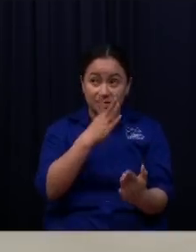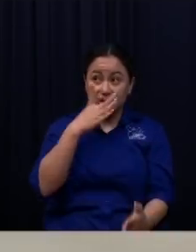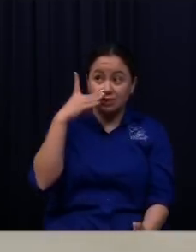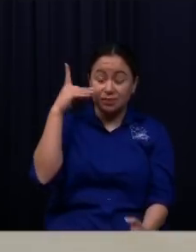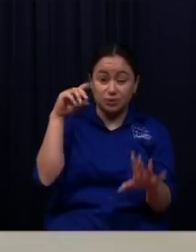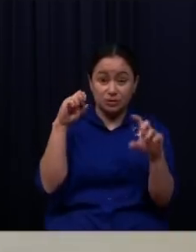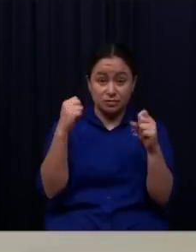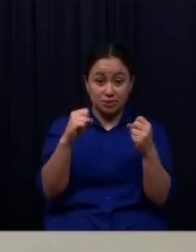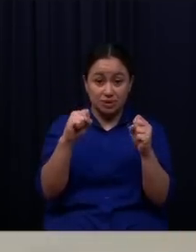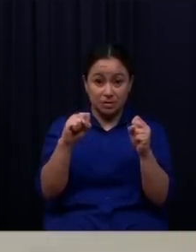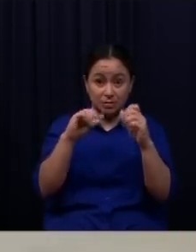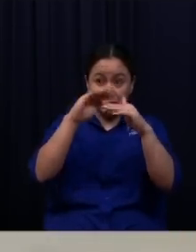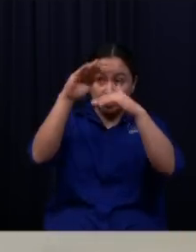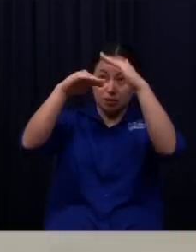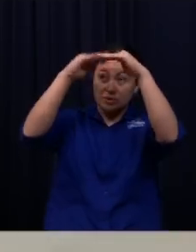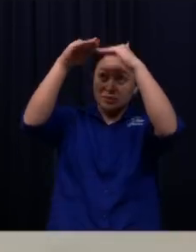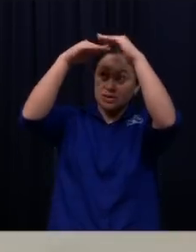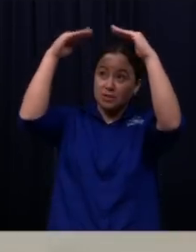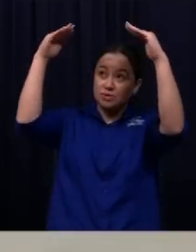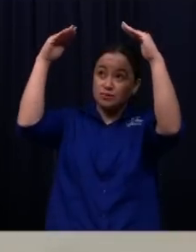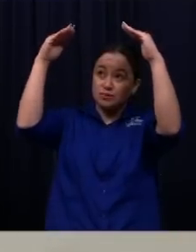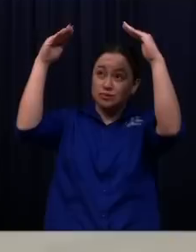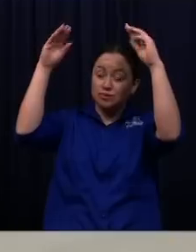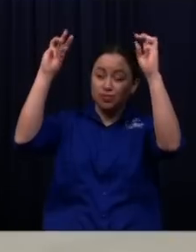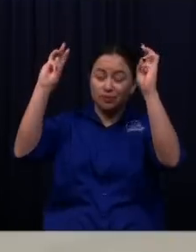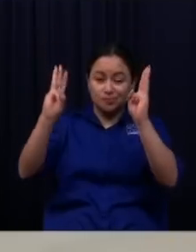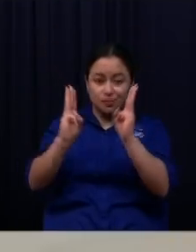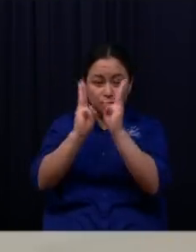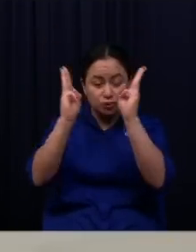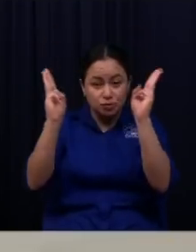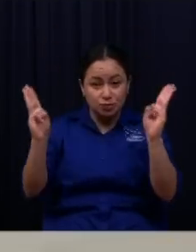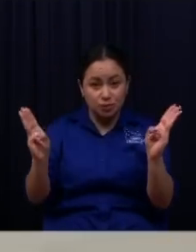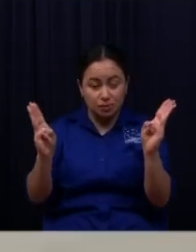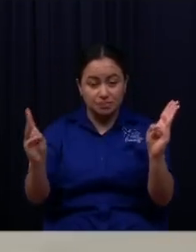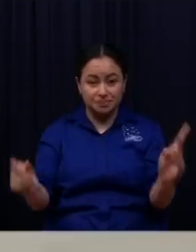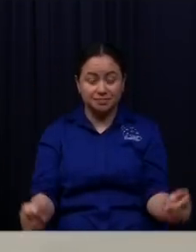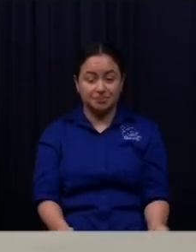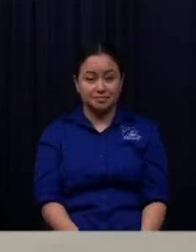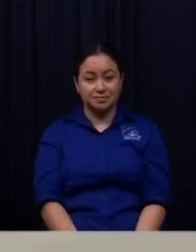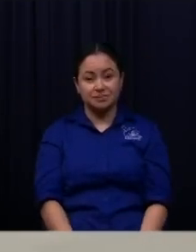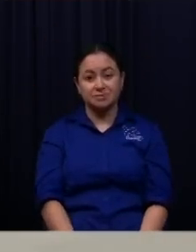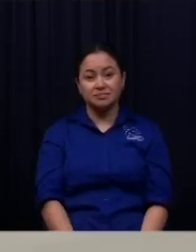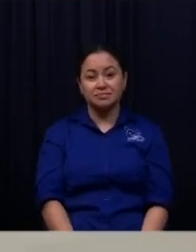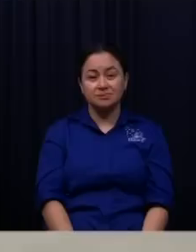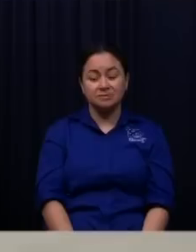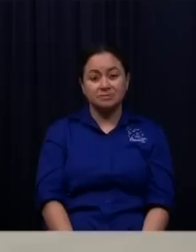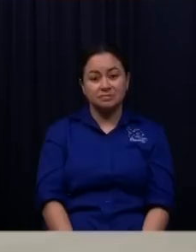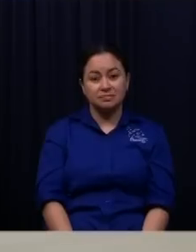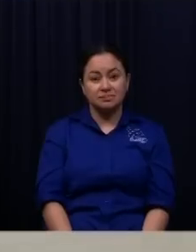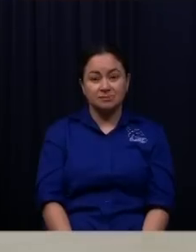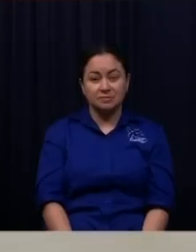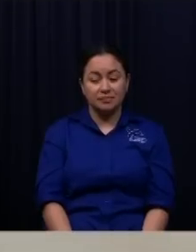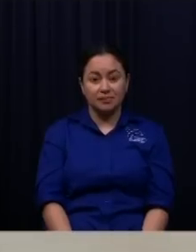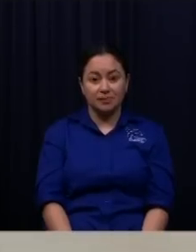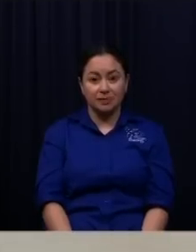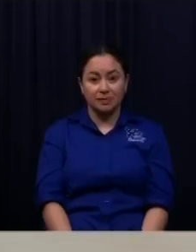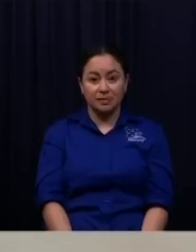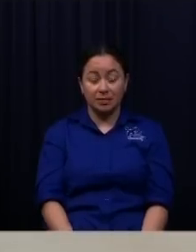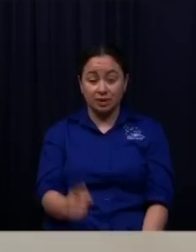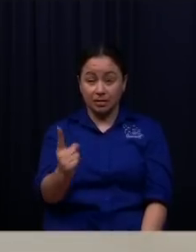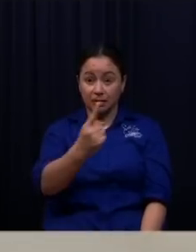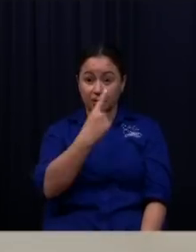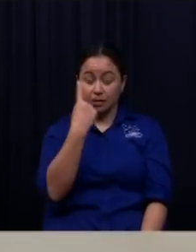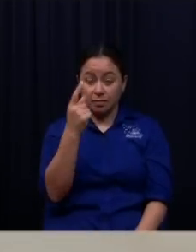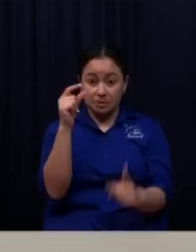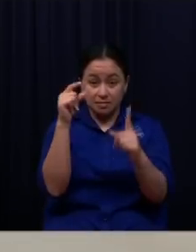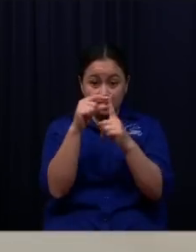los cielos. Y la palabra que se utiliza es Shamaim. Y todas las palabras que terminan en M